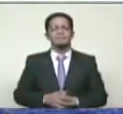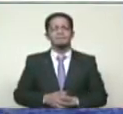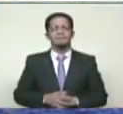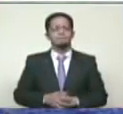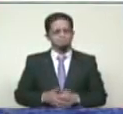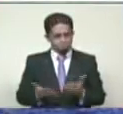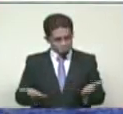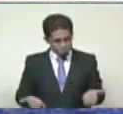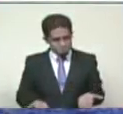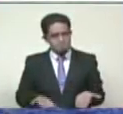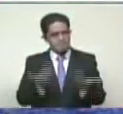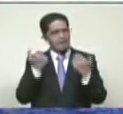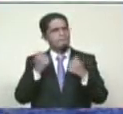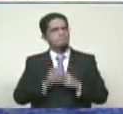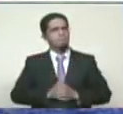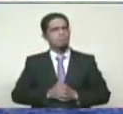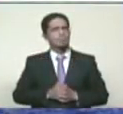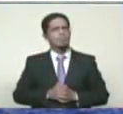¡Vamos!